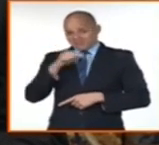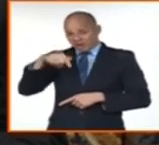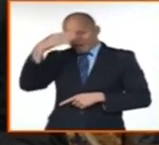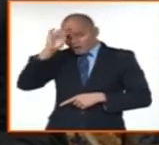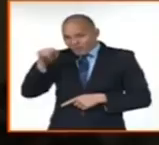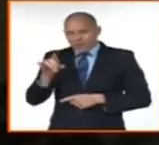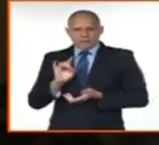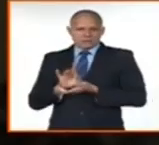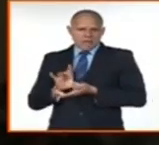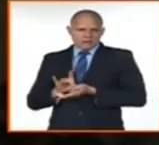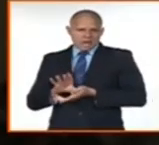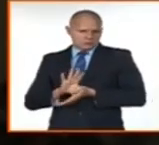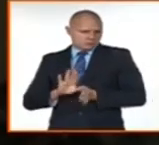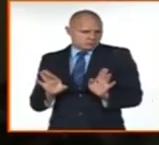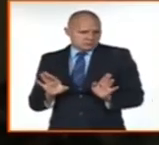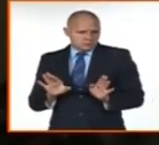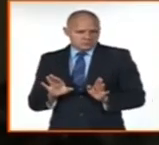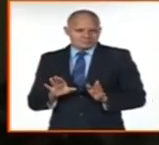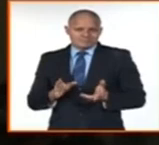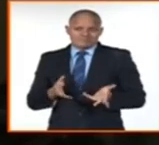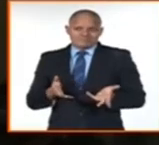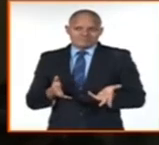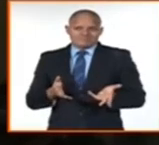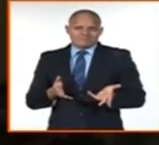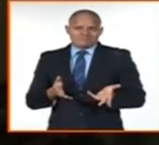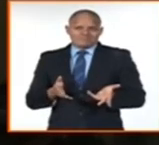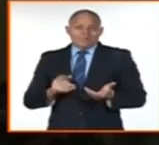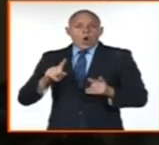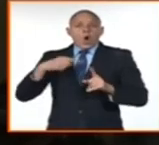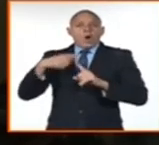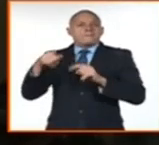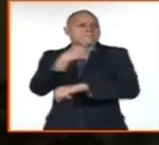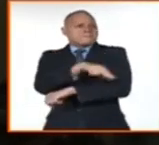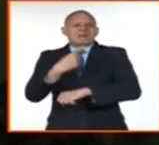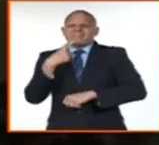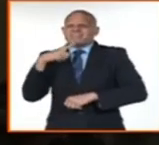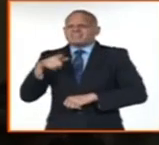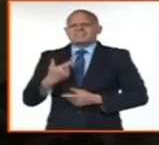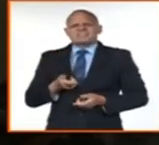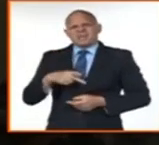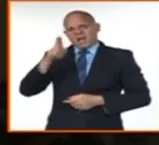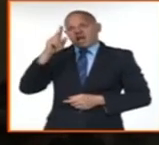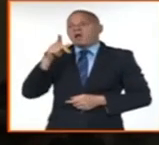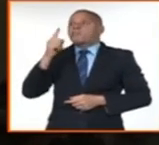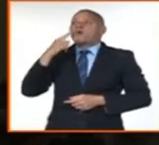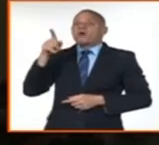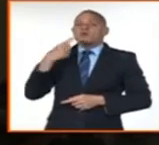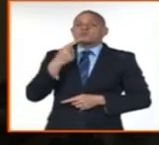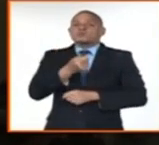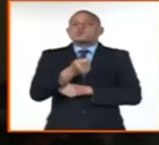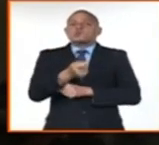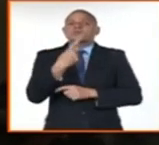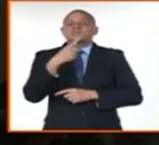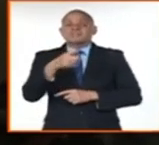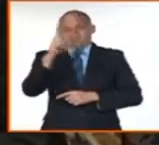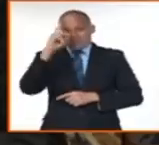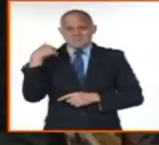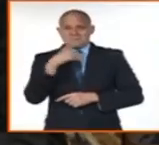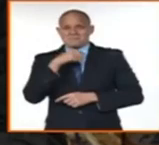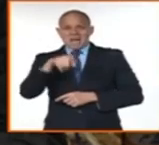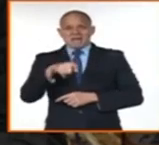Un descrédito tremendo de las misiones médicas, diciendo que nosotros con eso lo que estábamos fomentando era la trata de personas.